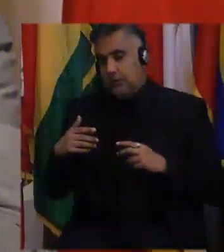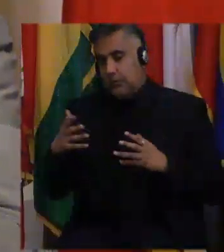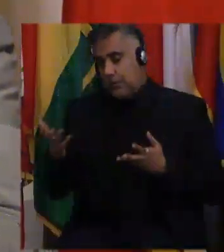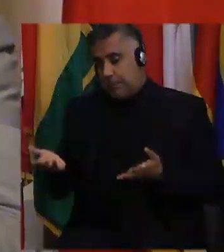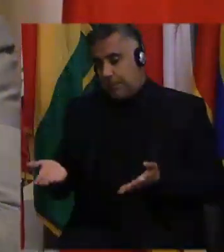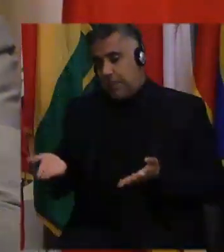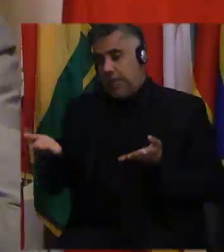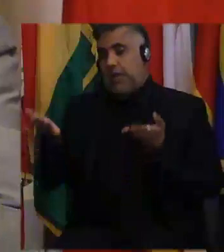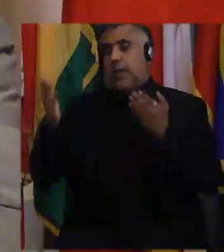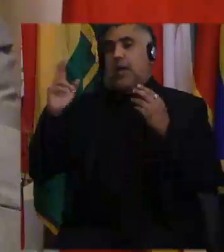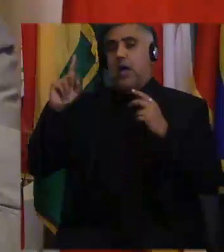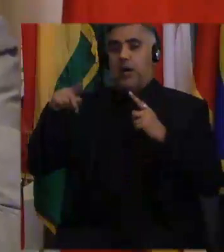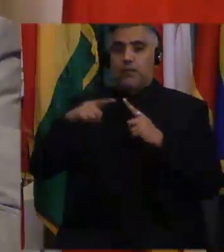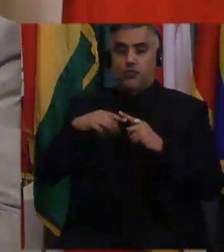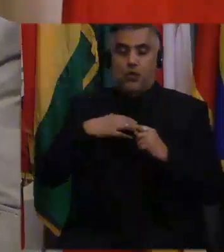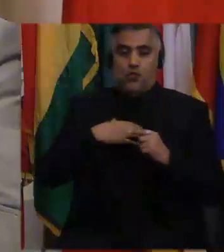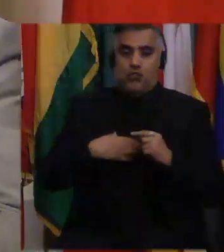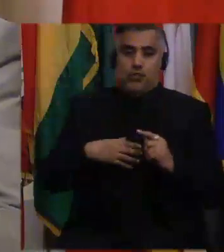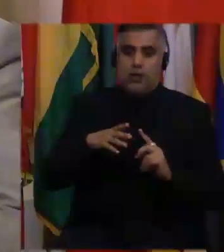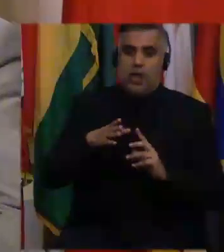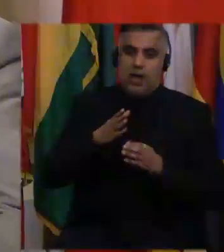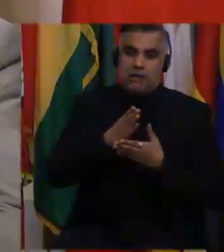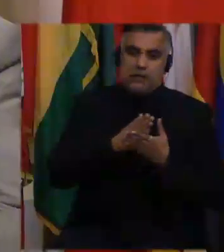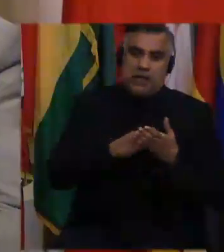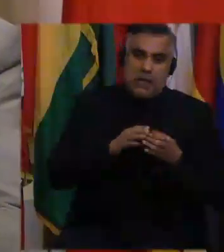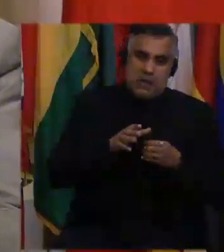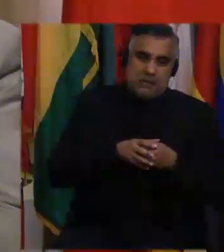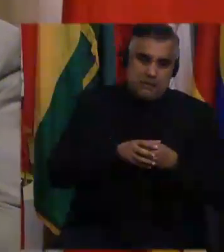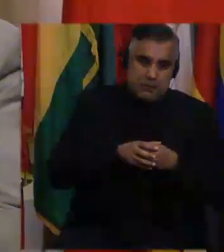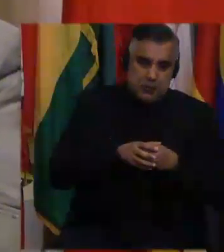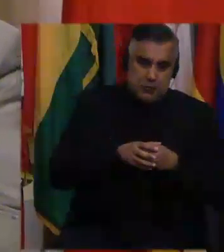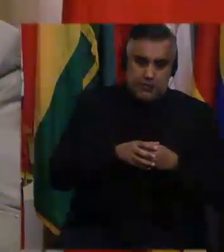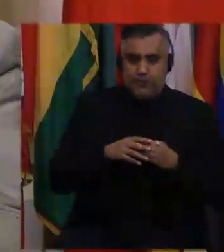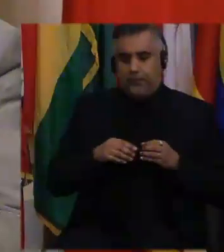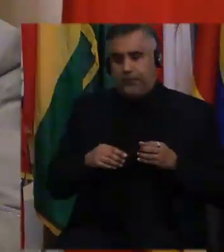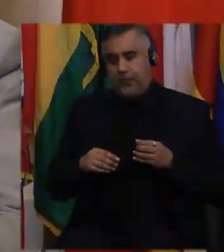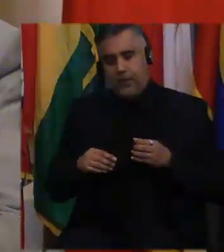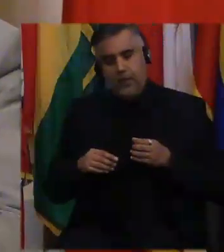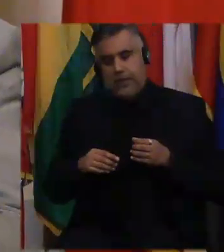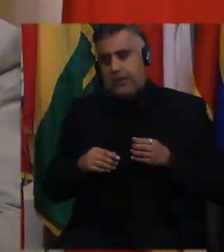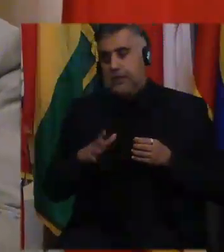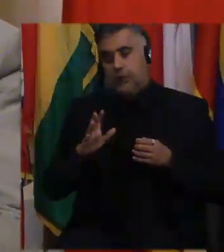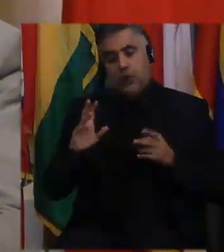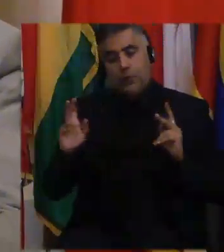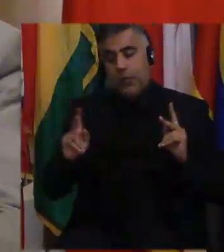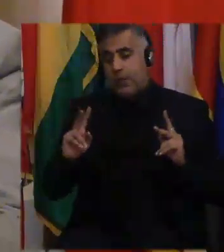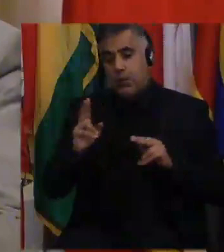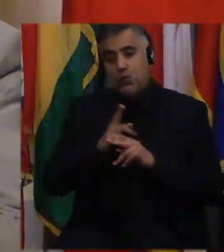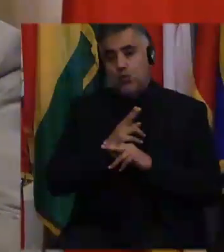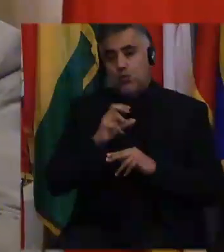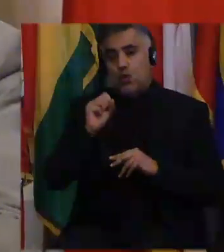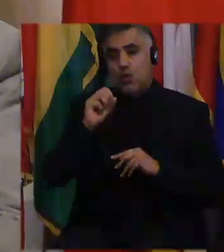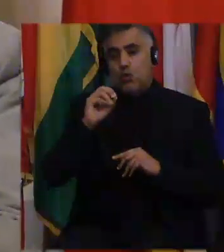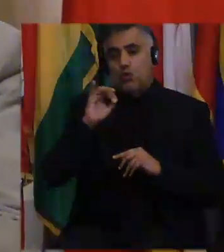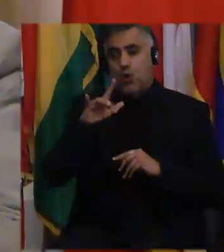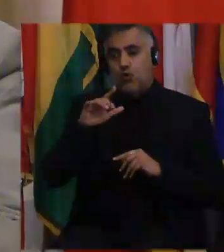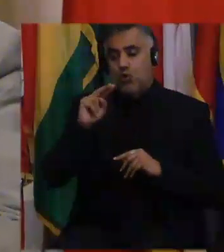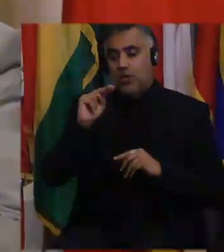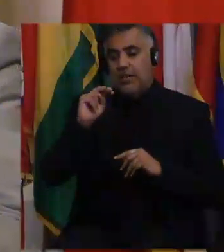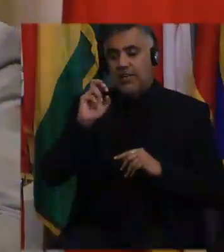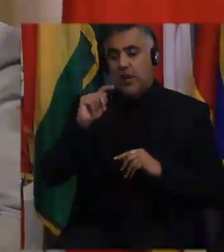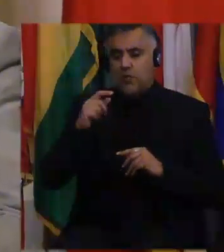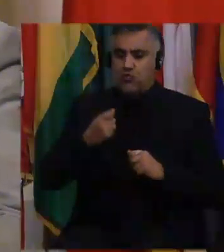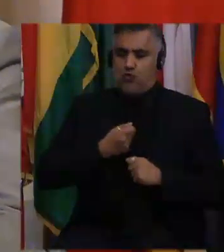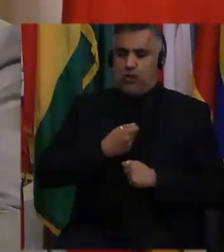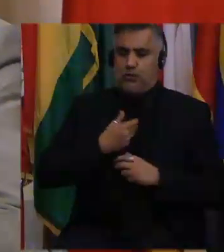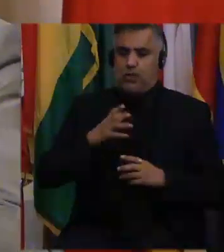organismos internacionales, cuando utilizan las redes sociales también para expresar sus opiniones y rechazar de manera contundente ese tipo